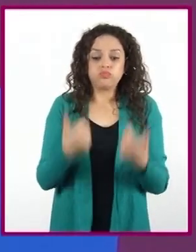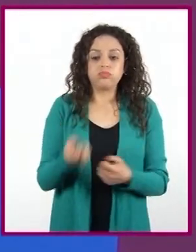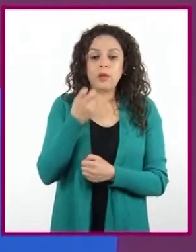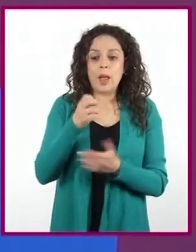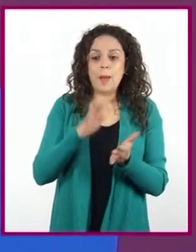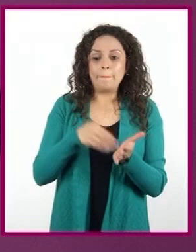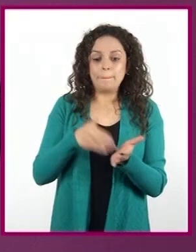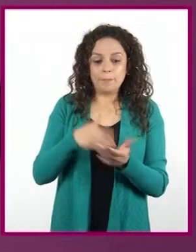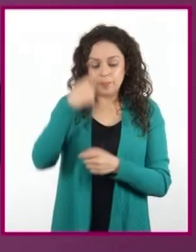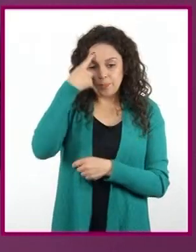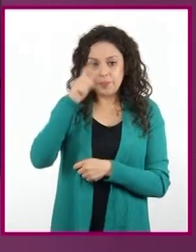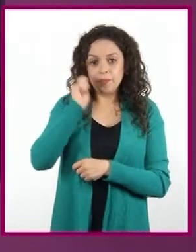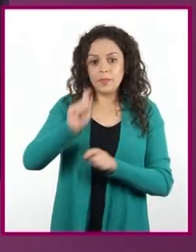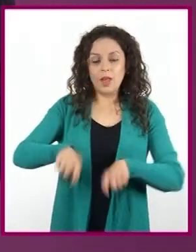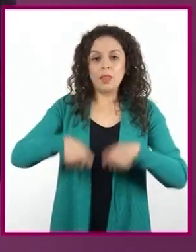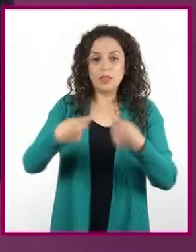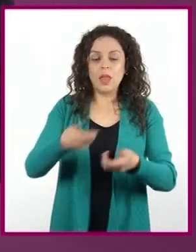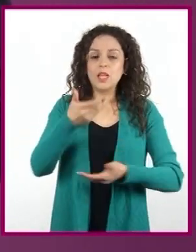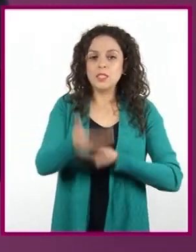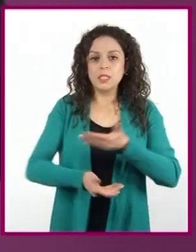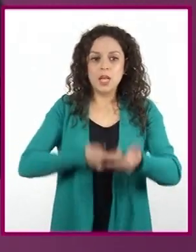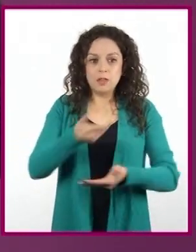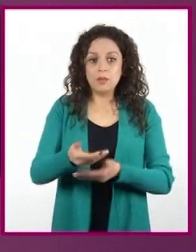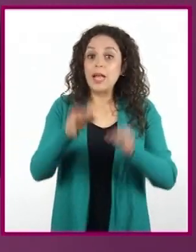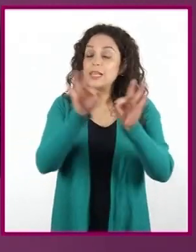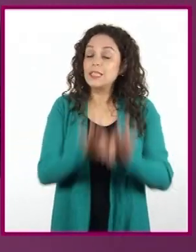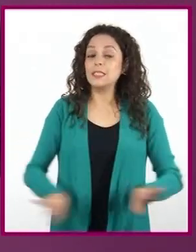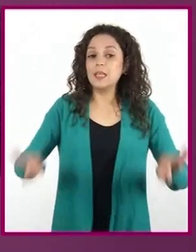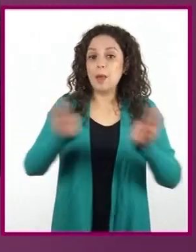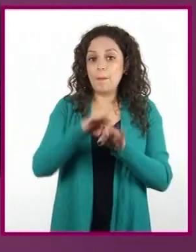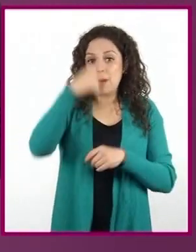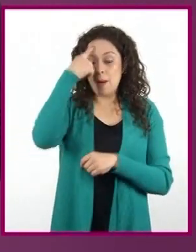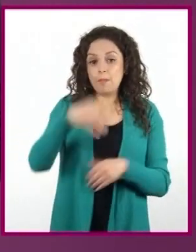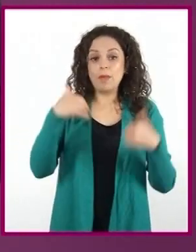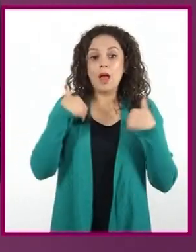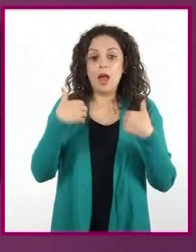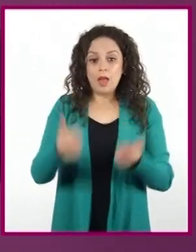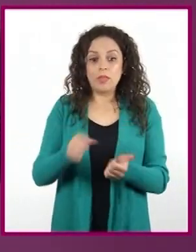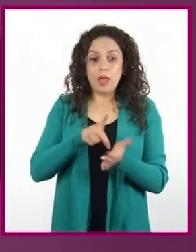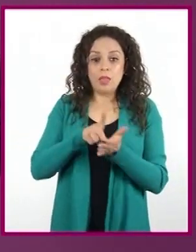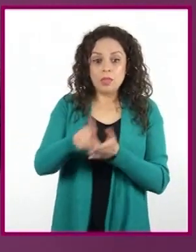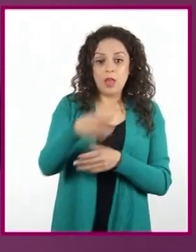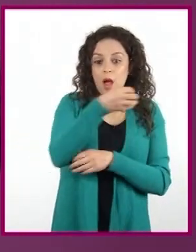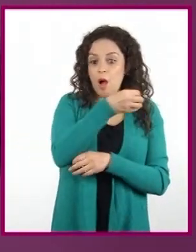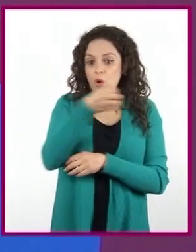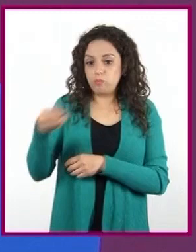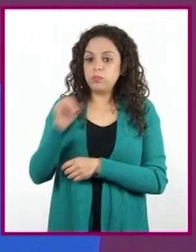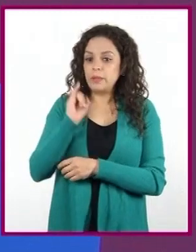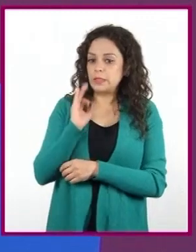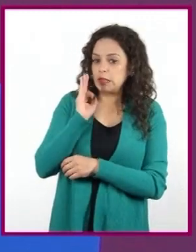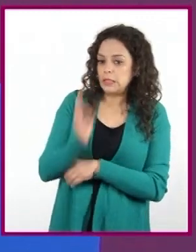prestación de servicios es fundamental para comprender los derechos y obligaciones que se asumen.